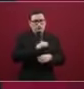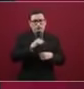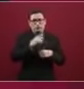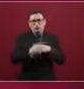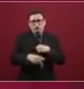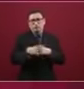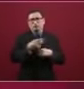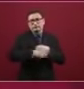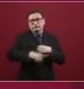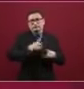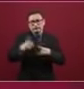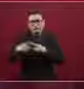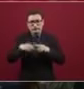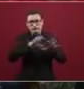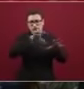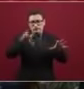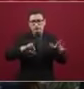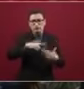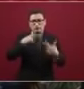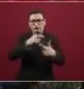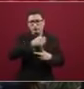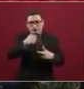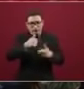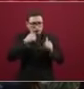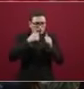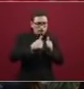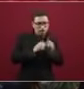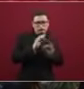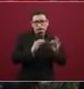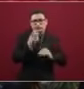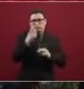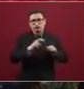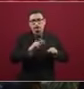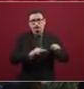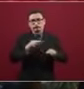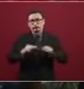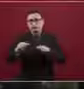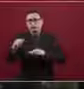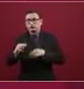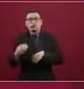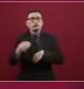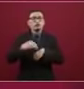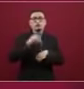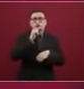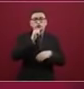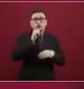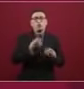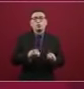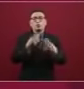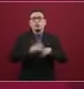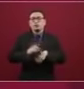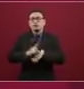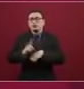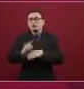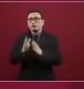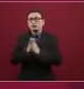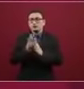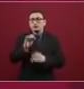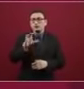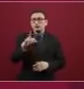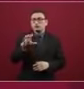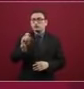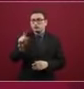estas regiones. Todavía no aparece la gráfica de los promedios diarios. Francisco Acuña, tú tienes ahí